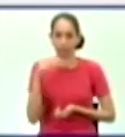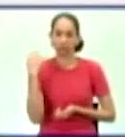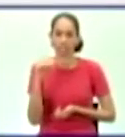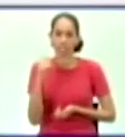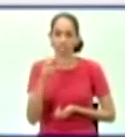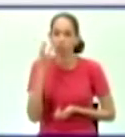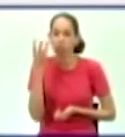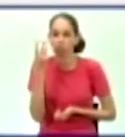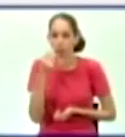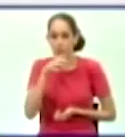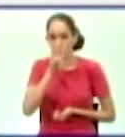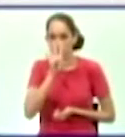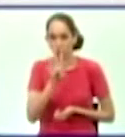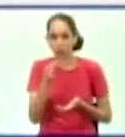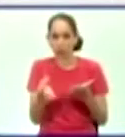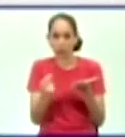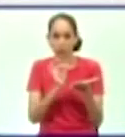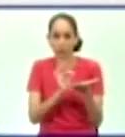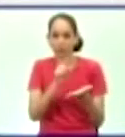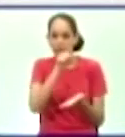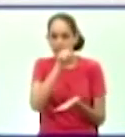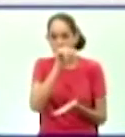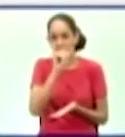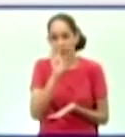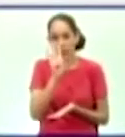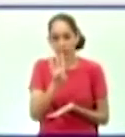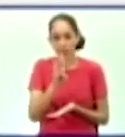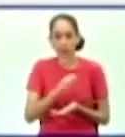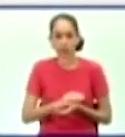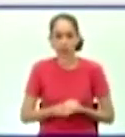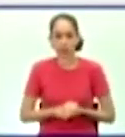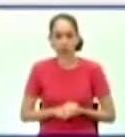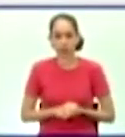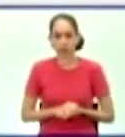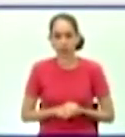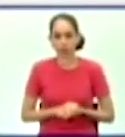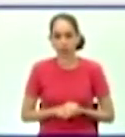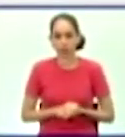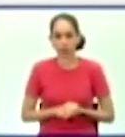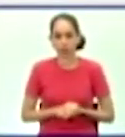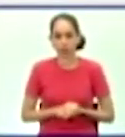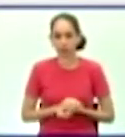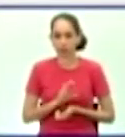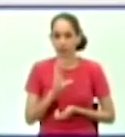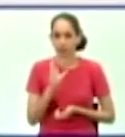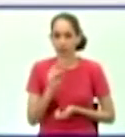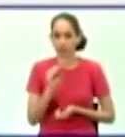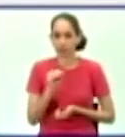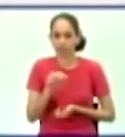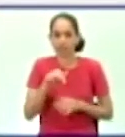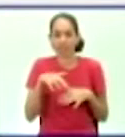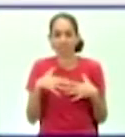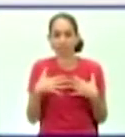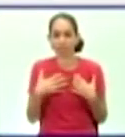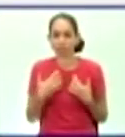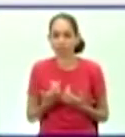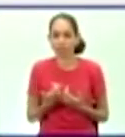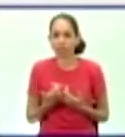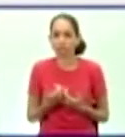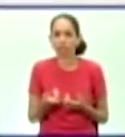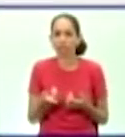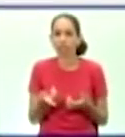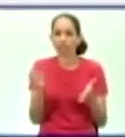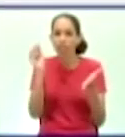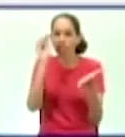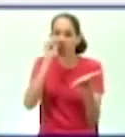página 164 de tu libro de texto. Observa, nos dicen que tenemos una circunferencia de centro O,